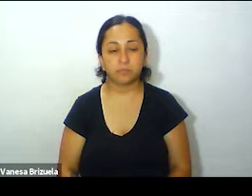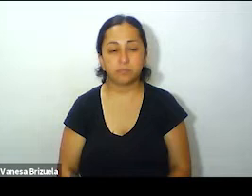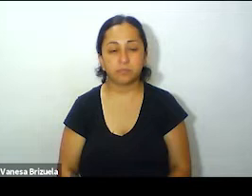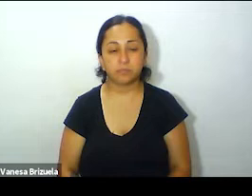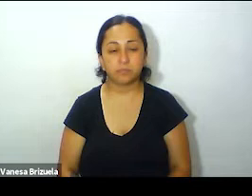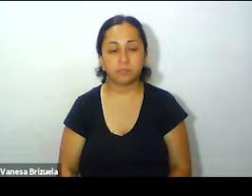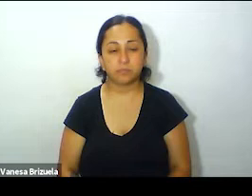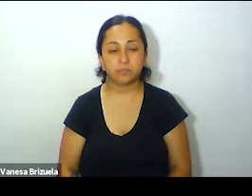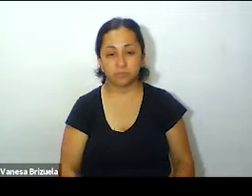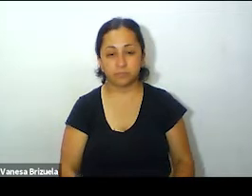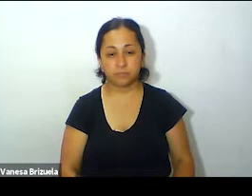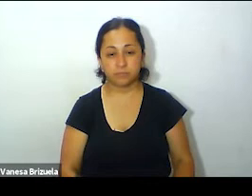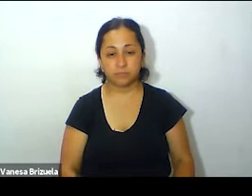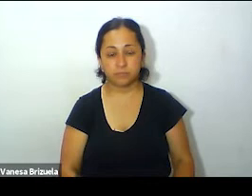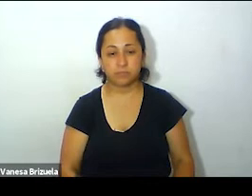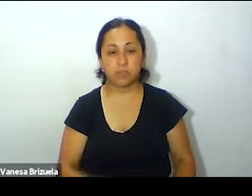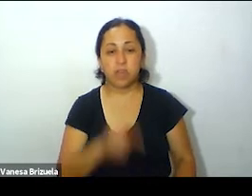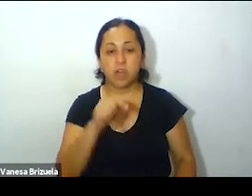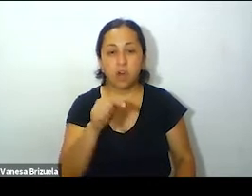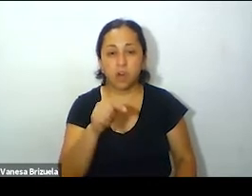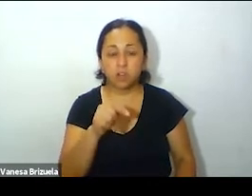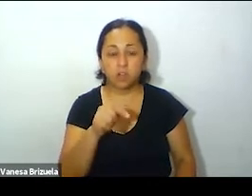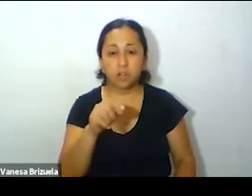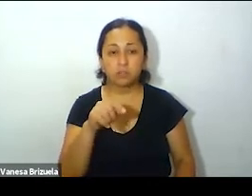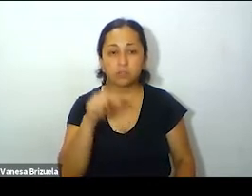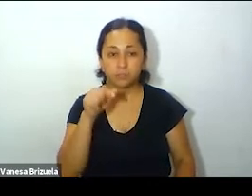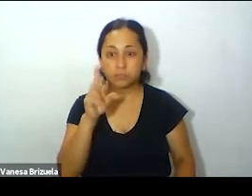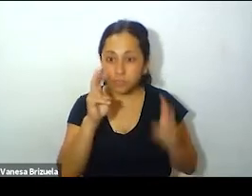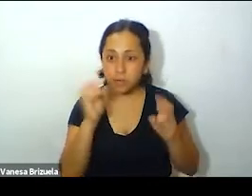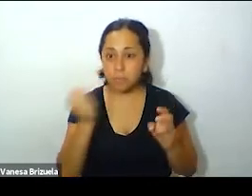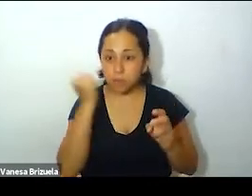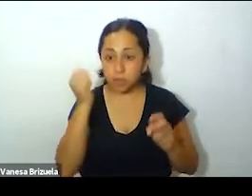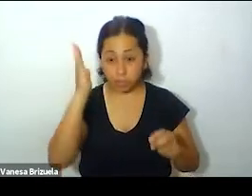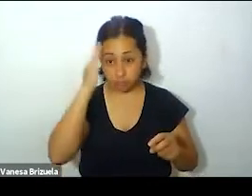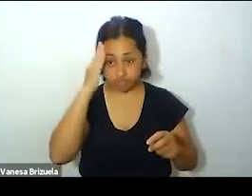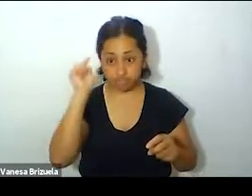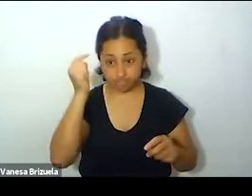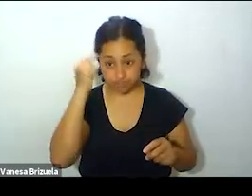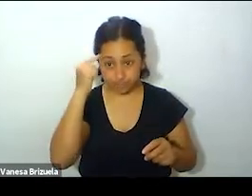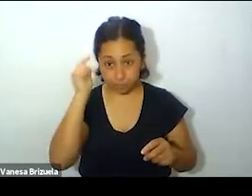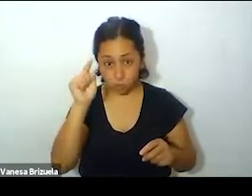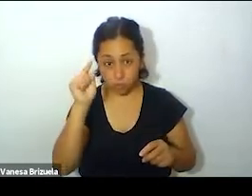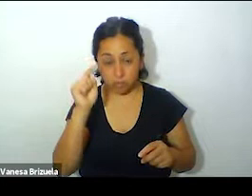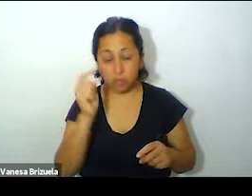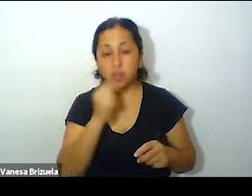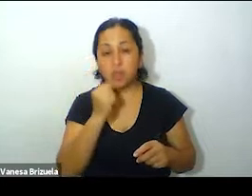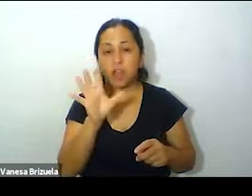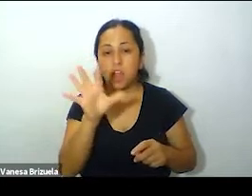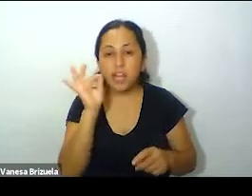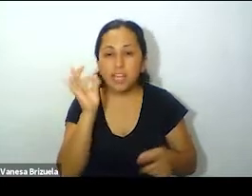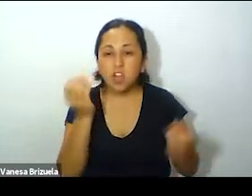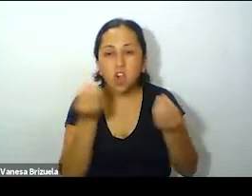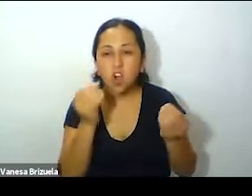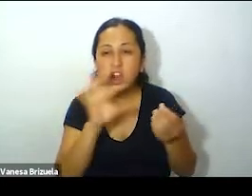un costadito. Una clasificación muy importante que tenemos que tener en cuenta